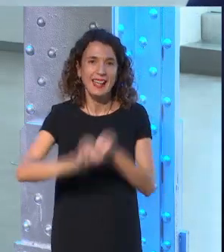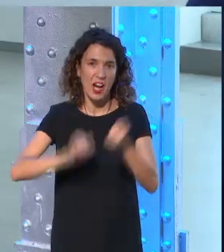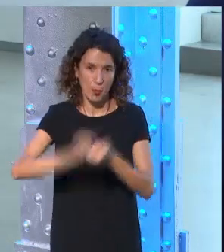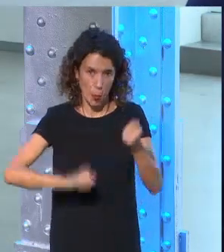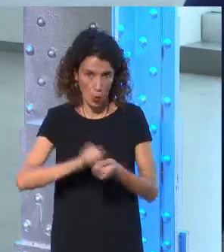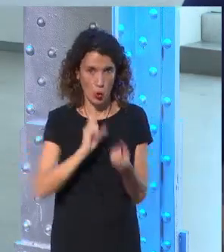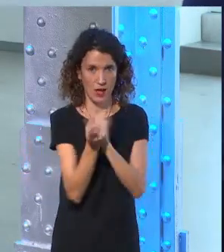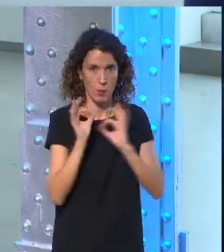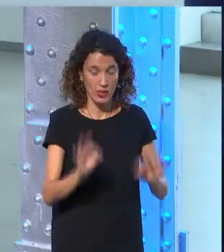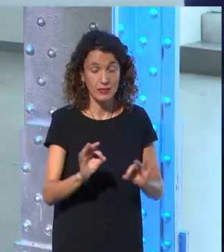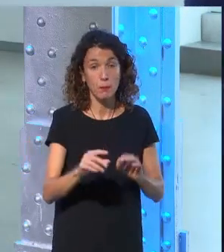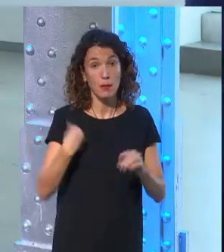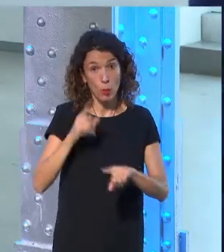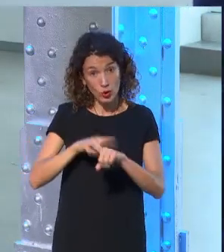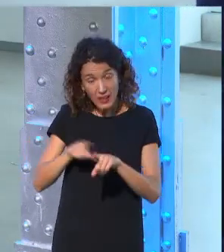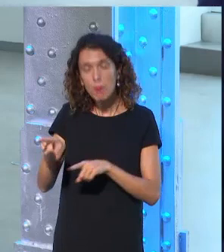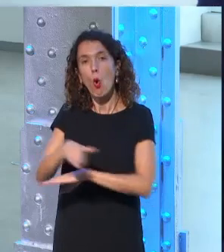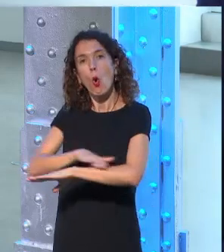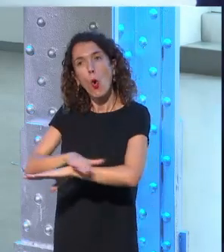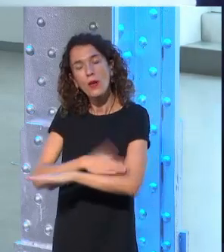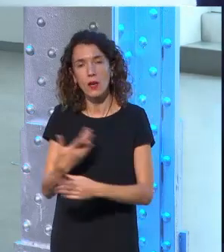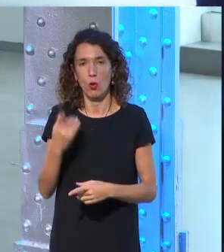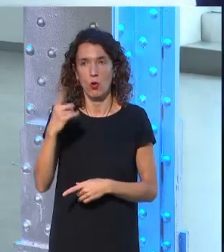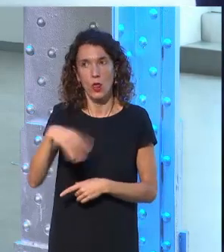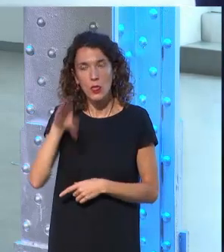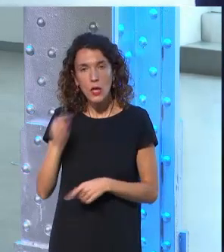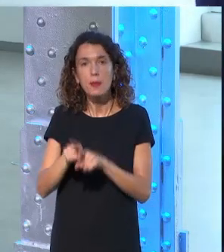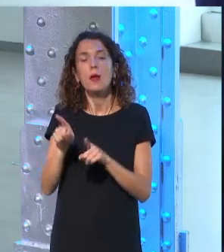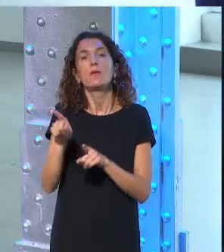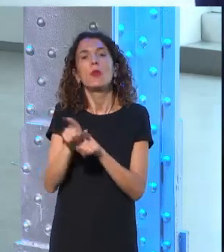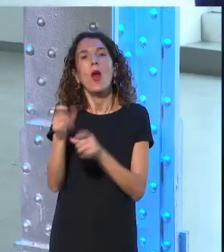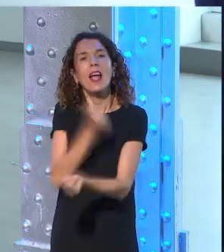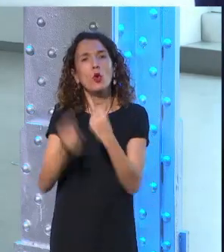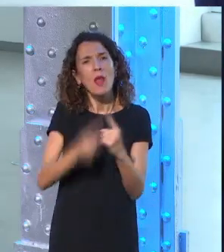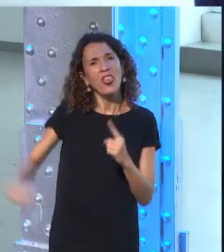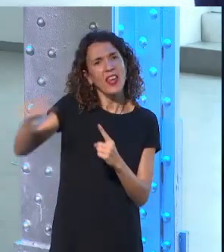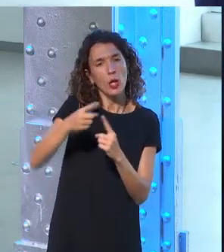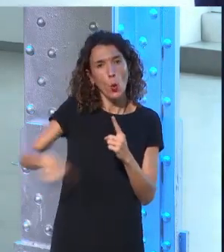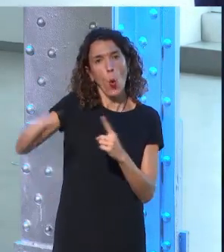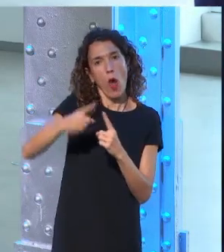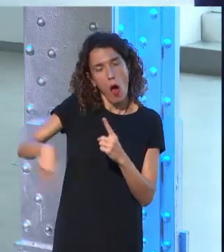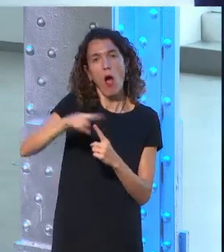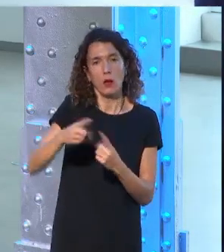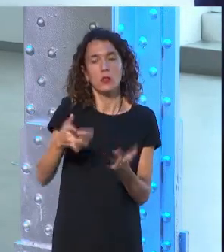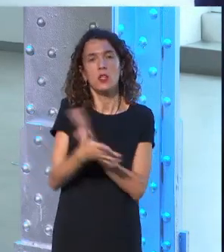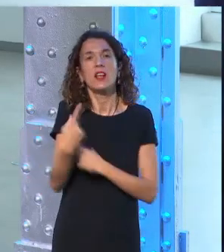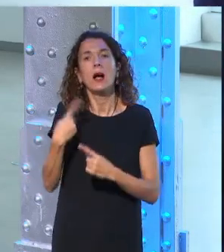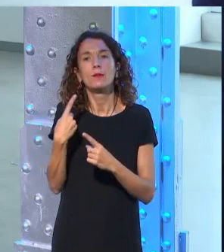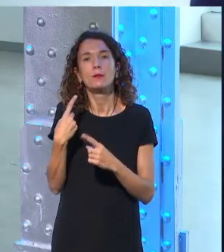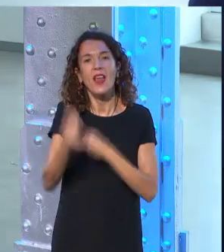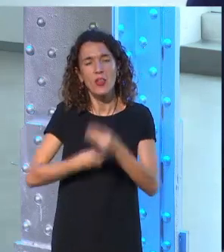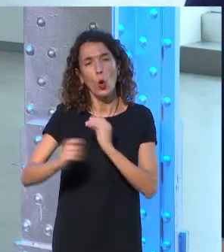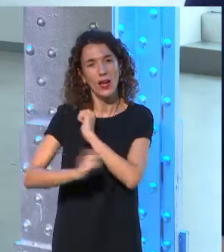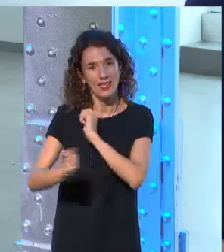Y paralelamente el gobierno entiende que es muy importante la economía circular y está en este momento elaborando una